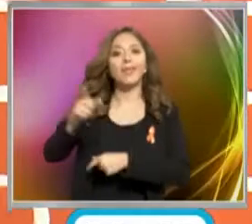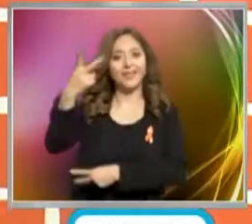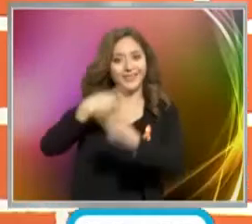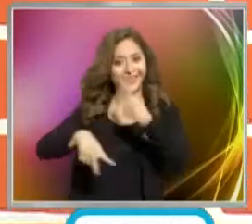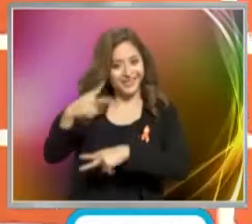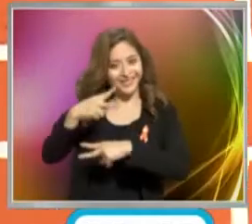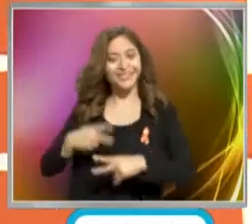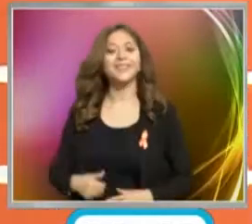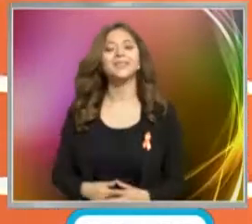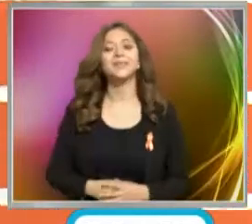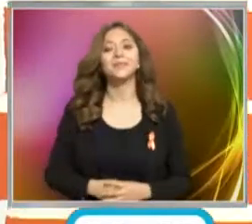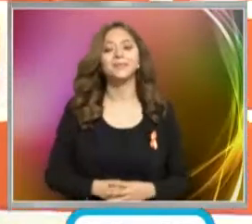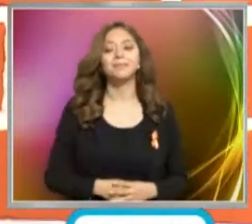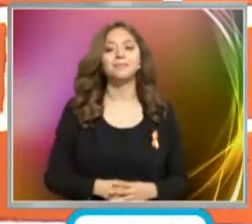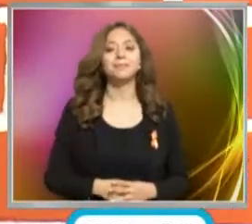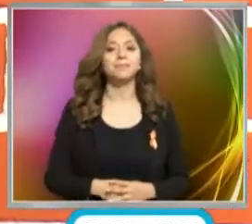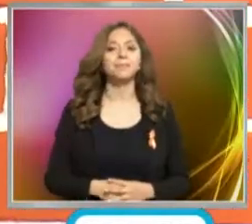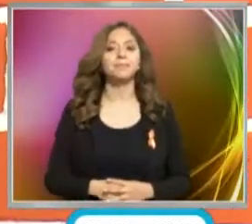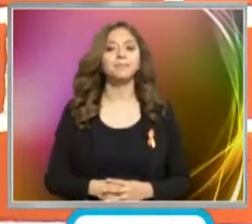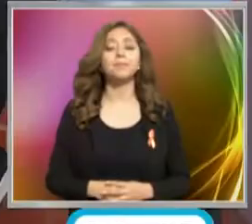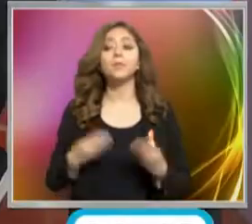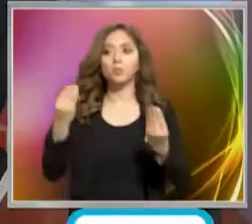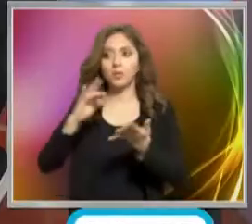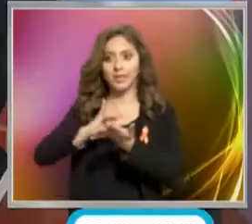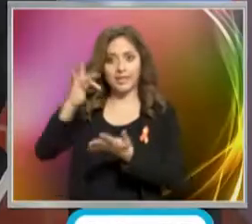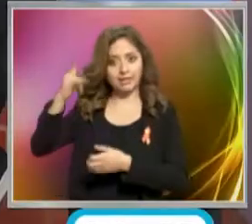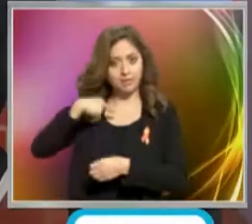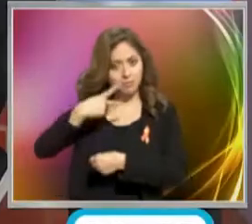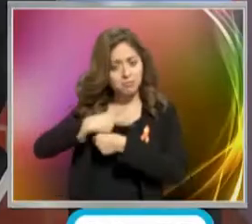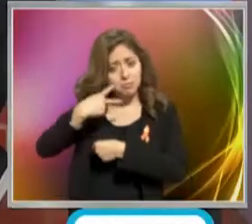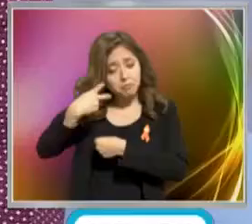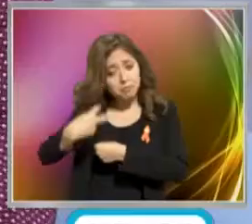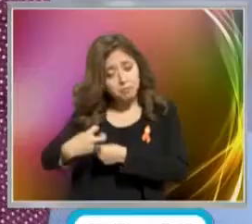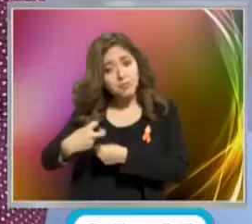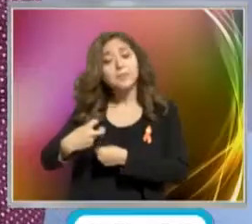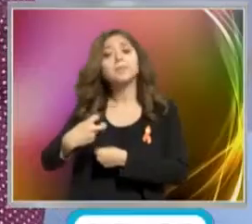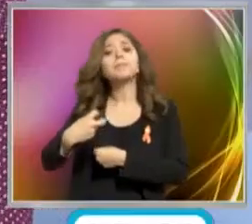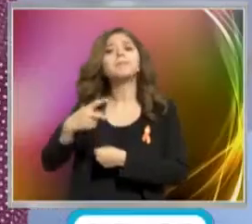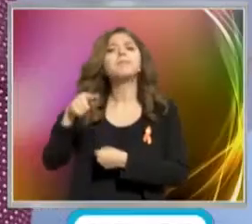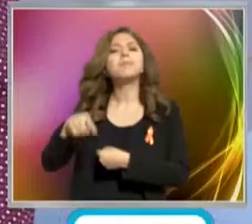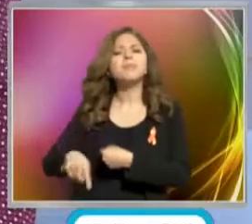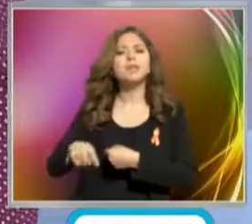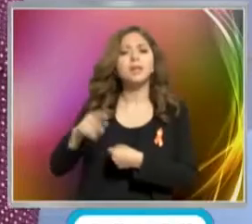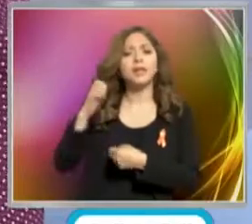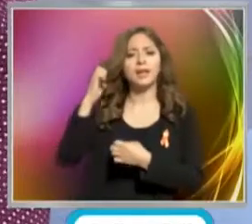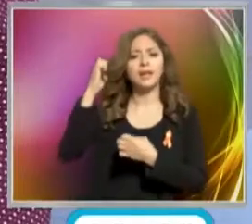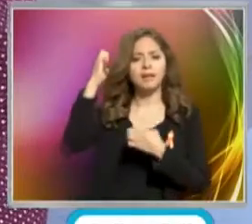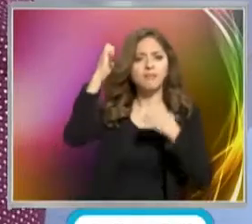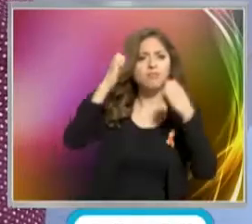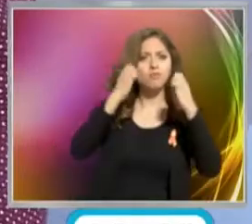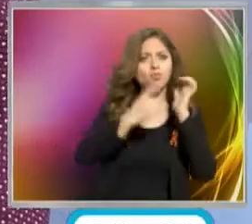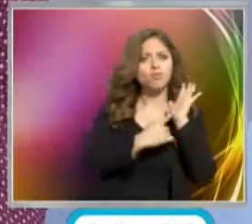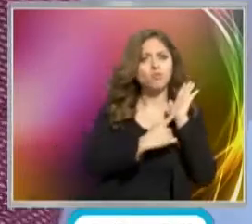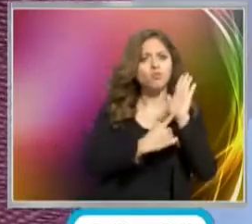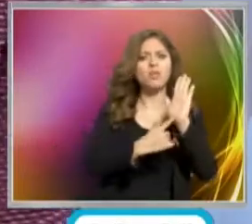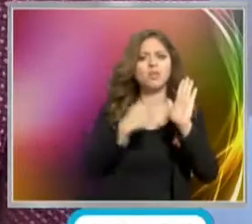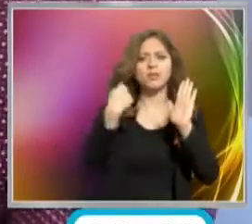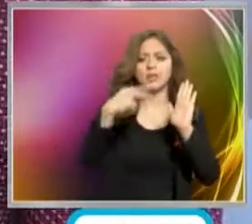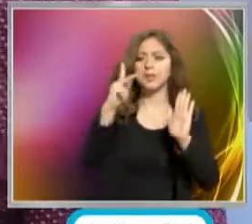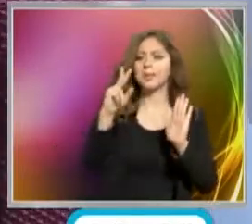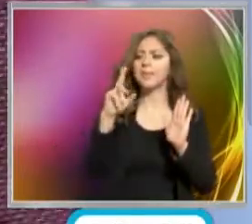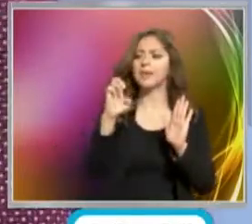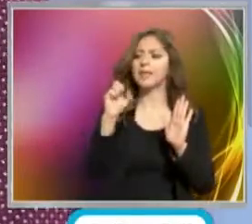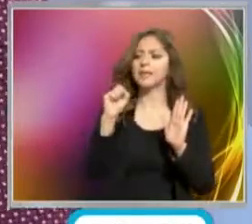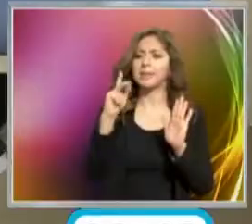invitación. Y precisamente para hablarnos de una exposición con perspectiva de género. Así es. ¿Qué es esto,